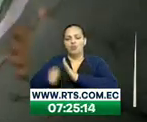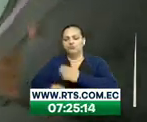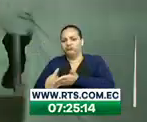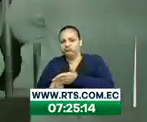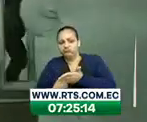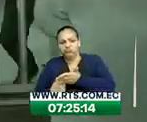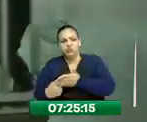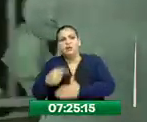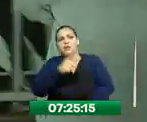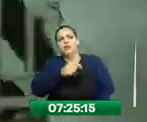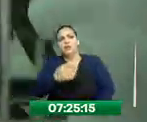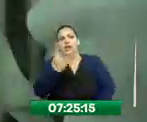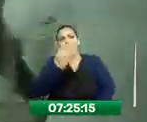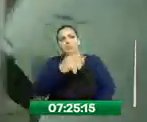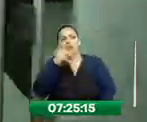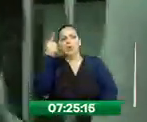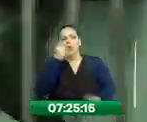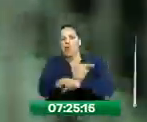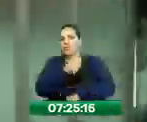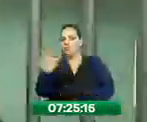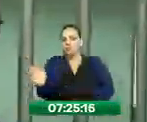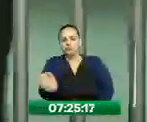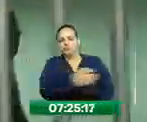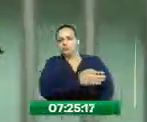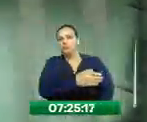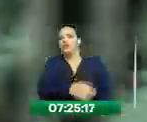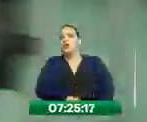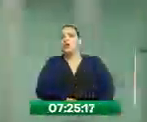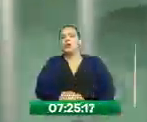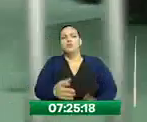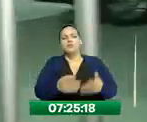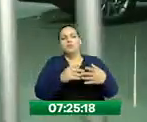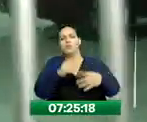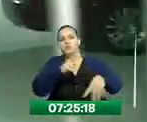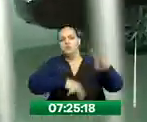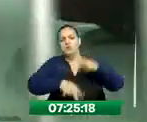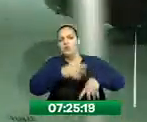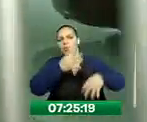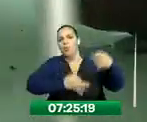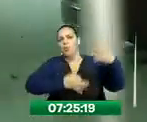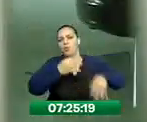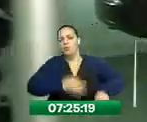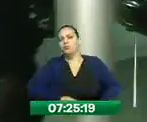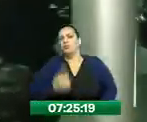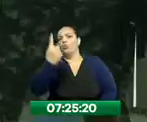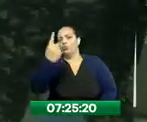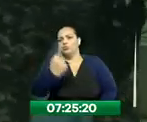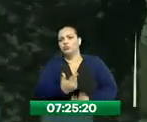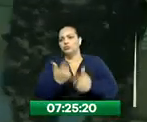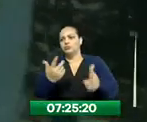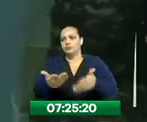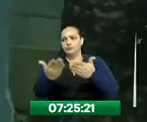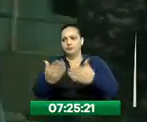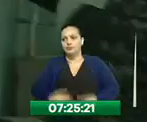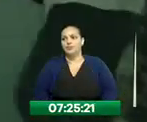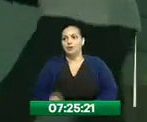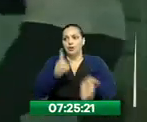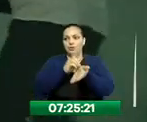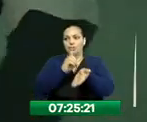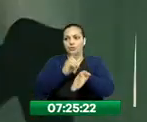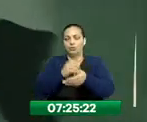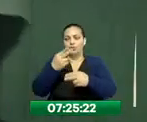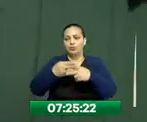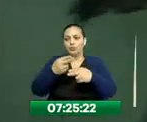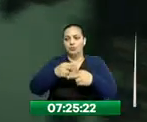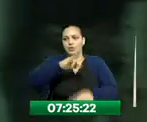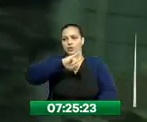Aguardaban en los exteriores de la unidad judicial de Durán para protestar por la detención del doctor Johnny P. junto a